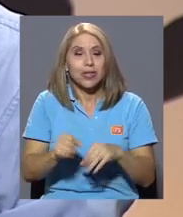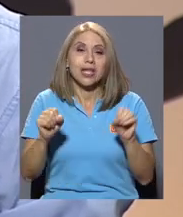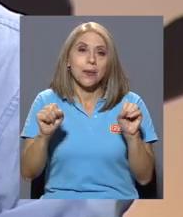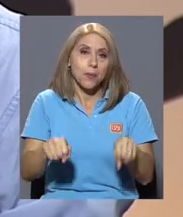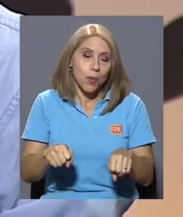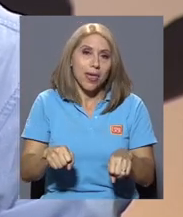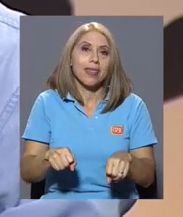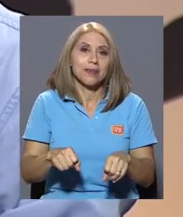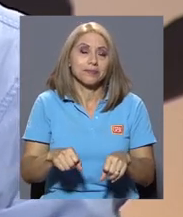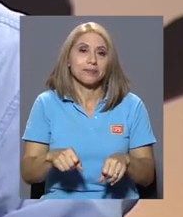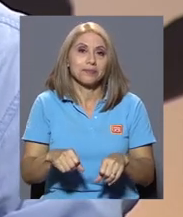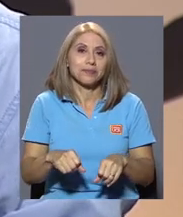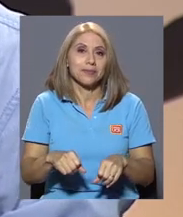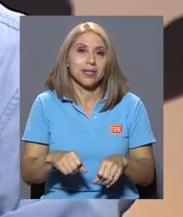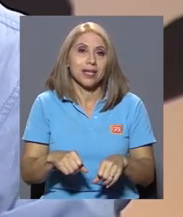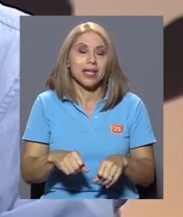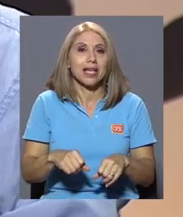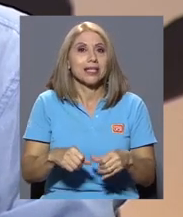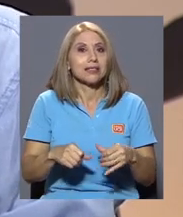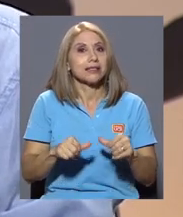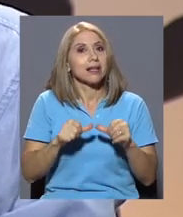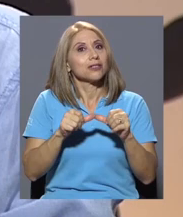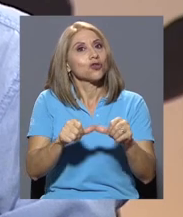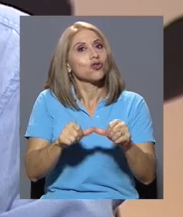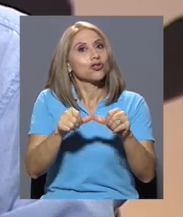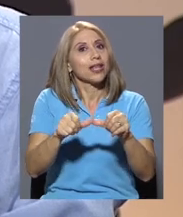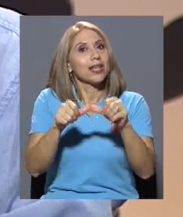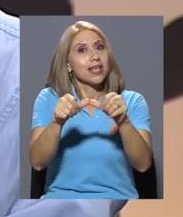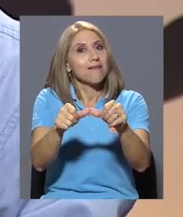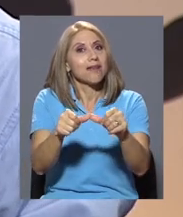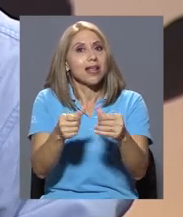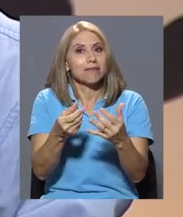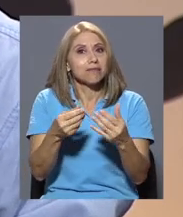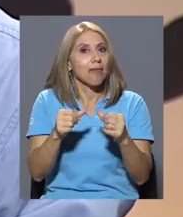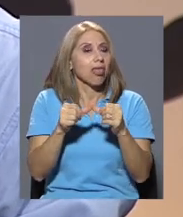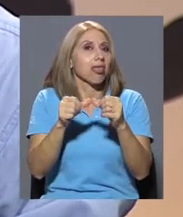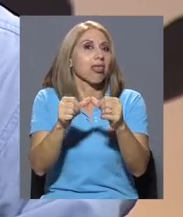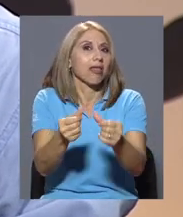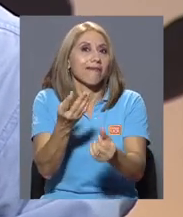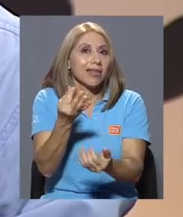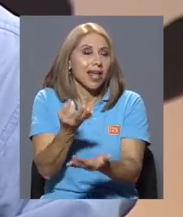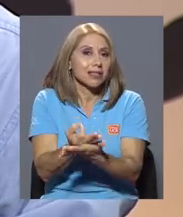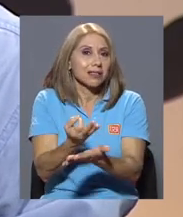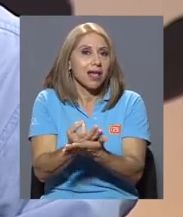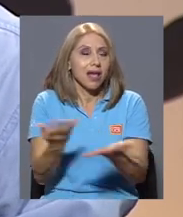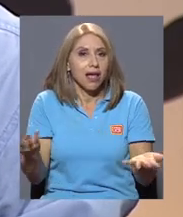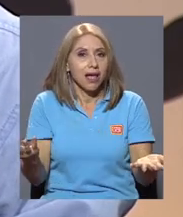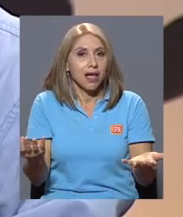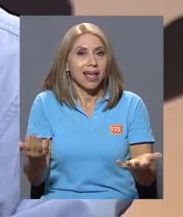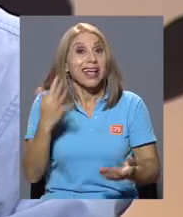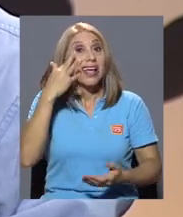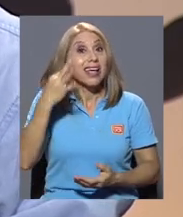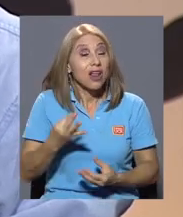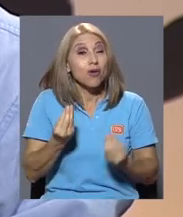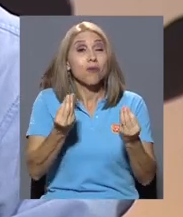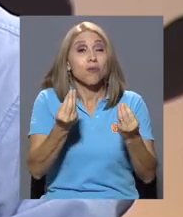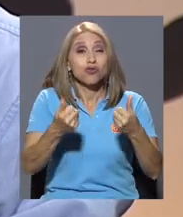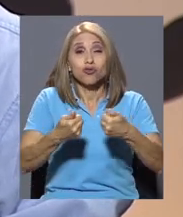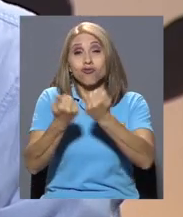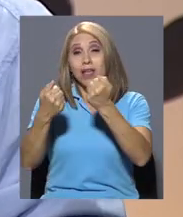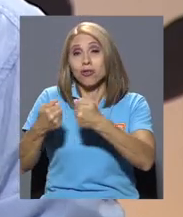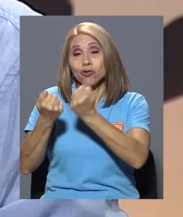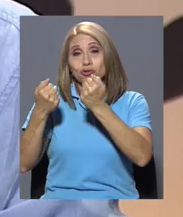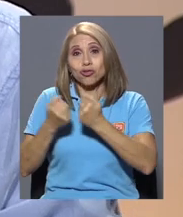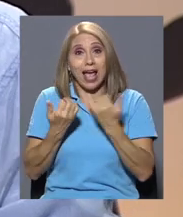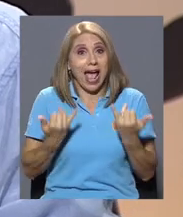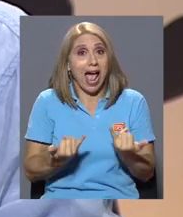que pueda ser sostenible financieramente hablando ahora creo que son muchos los retos y creo